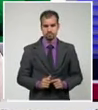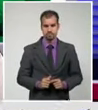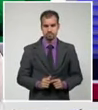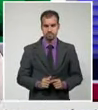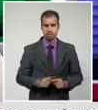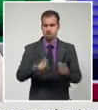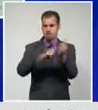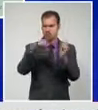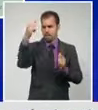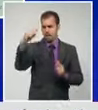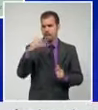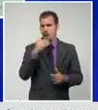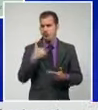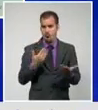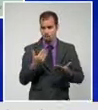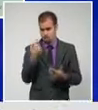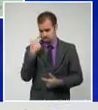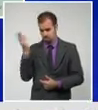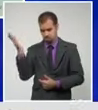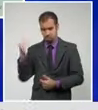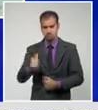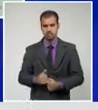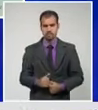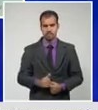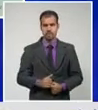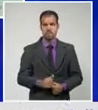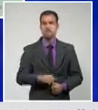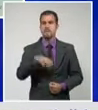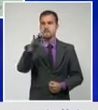Pinar del Río con 33 casos autóctonos.